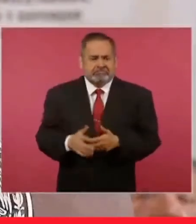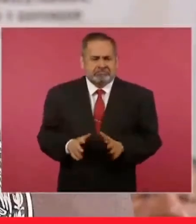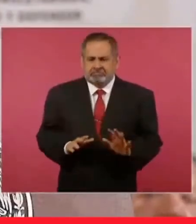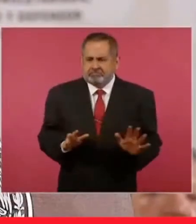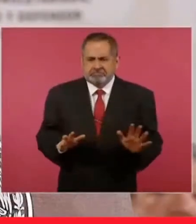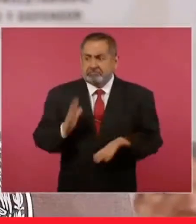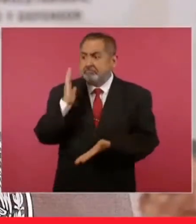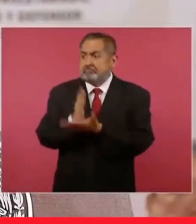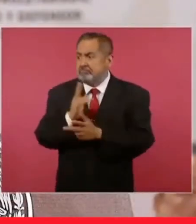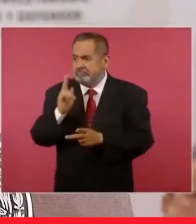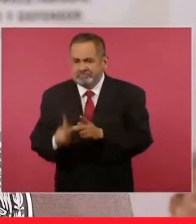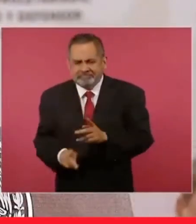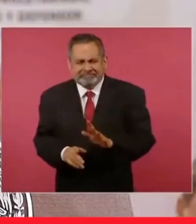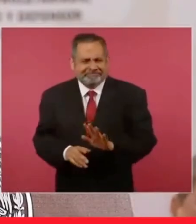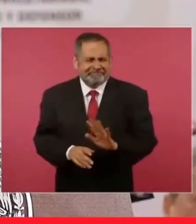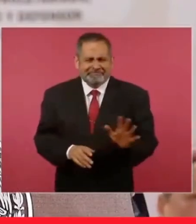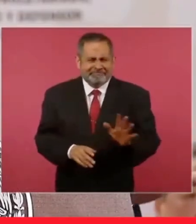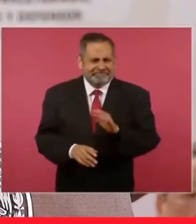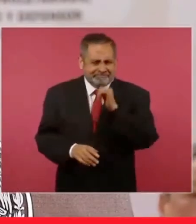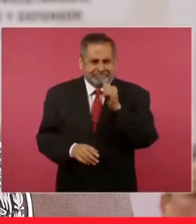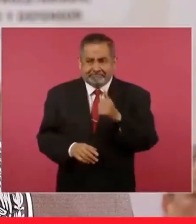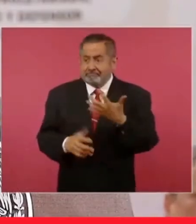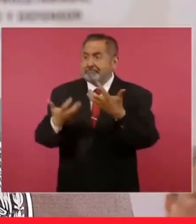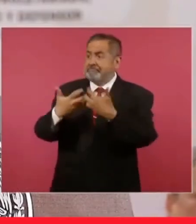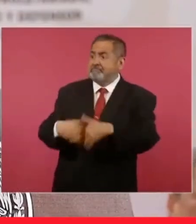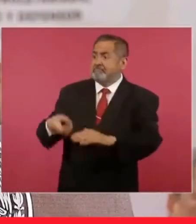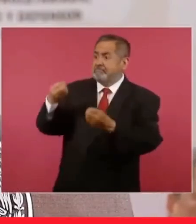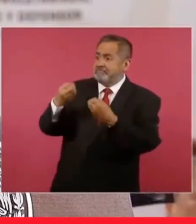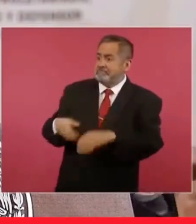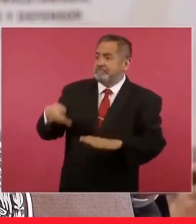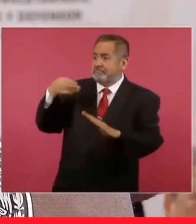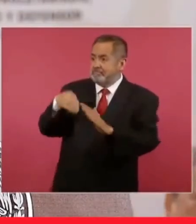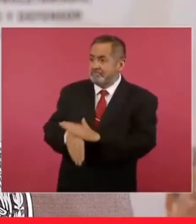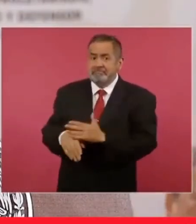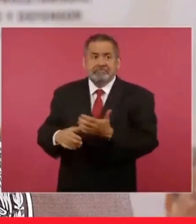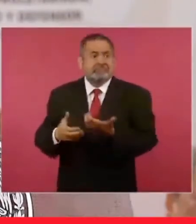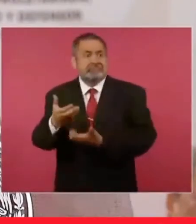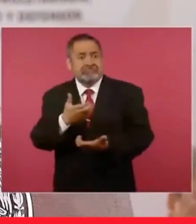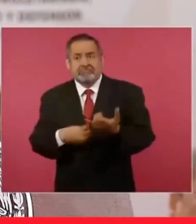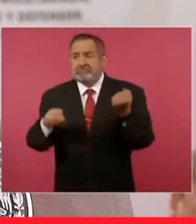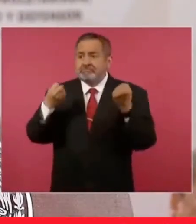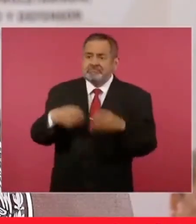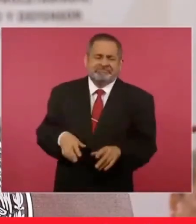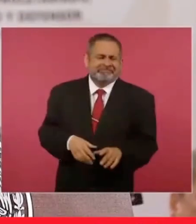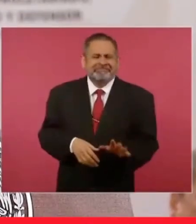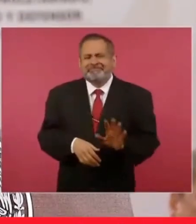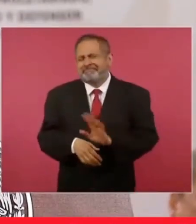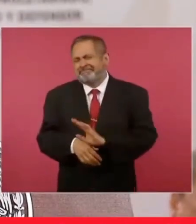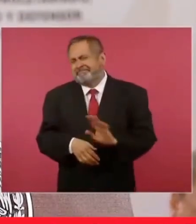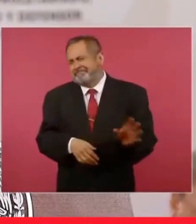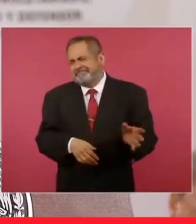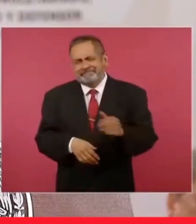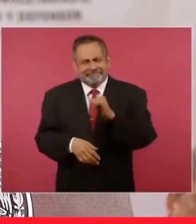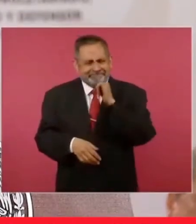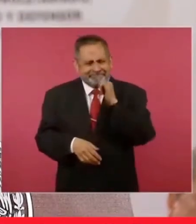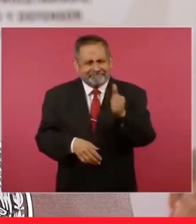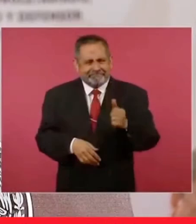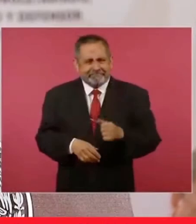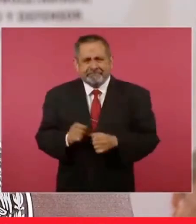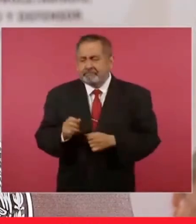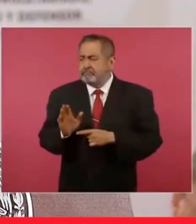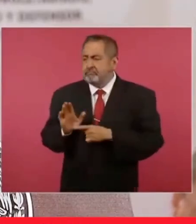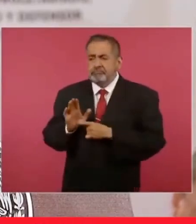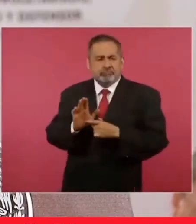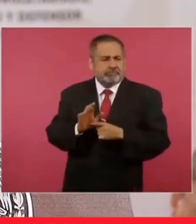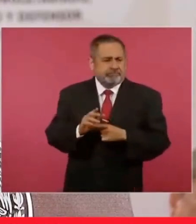detenido, no hubo daños a la industria, al comercio, no hubo realmente más que lo que se ha